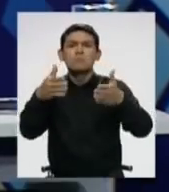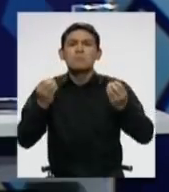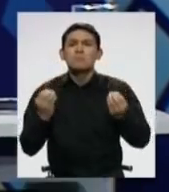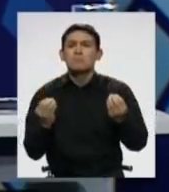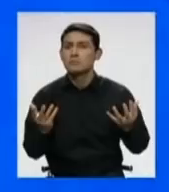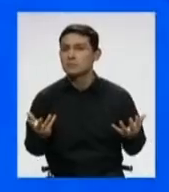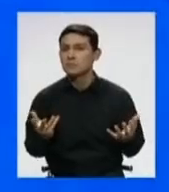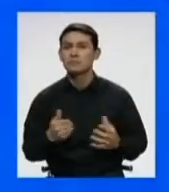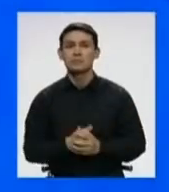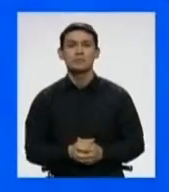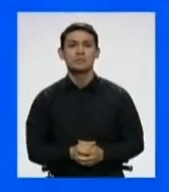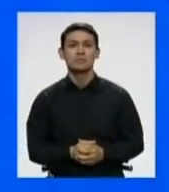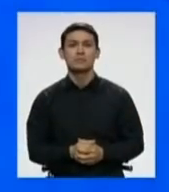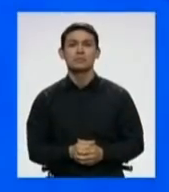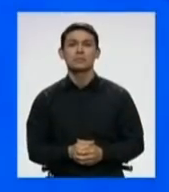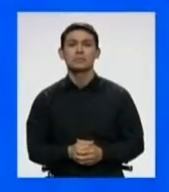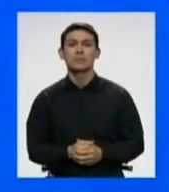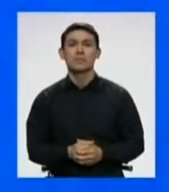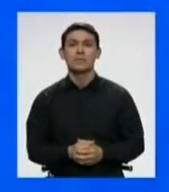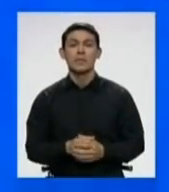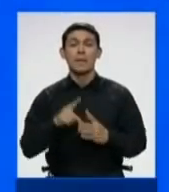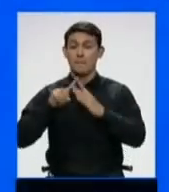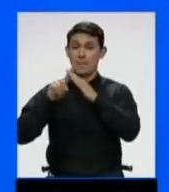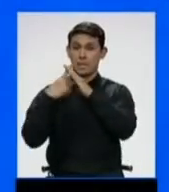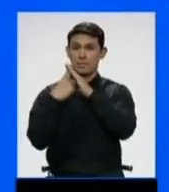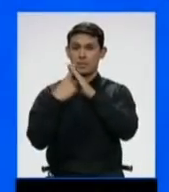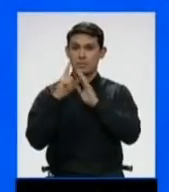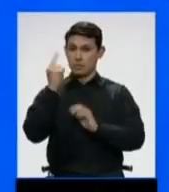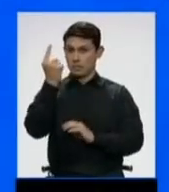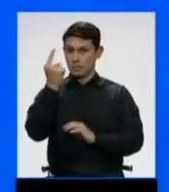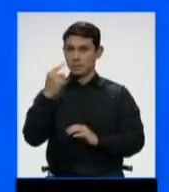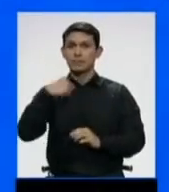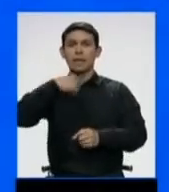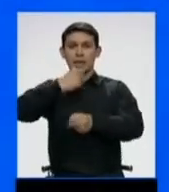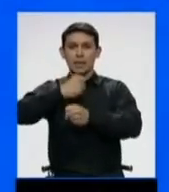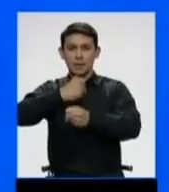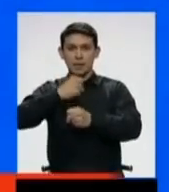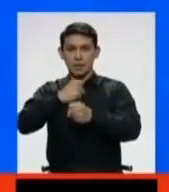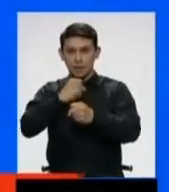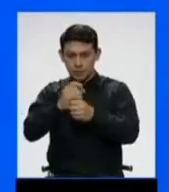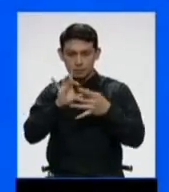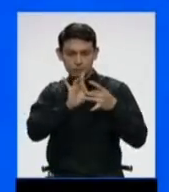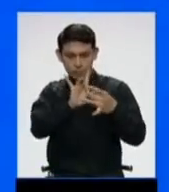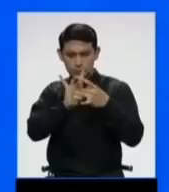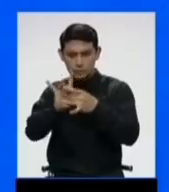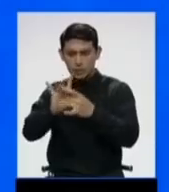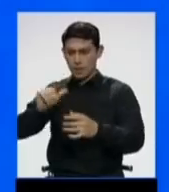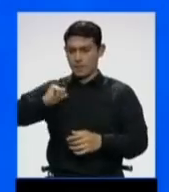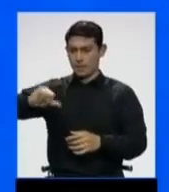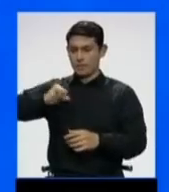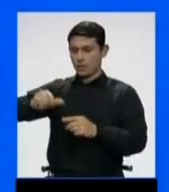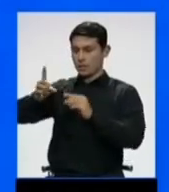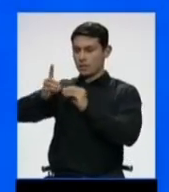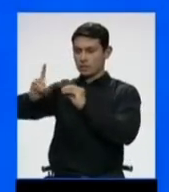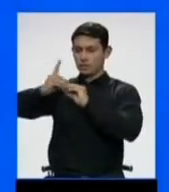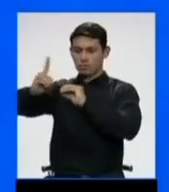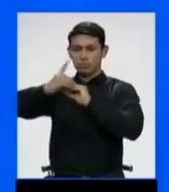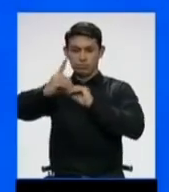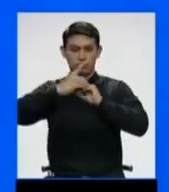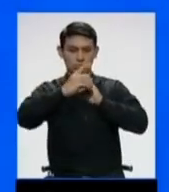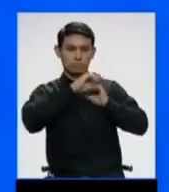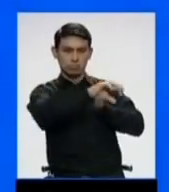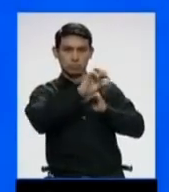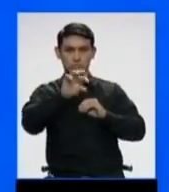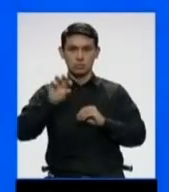tema? En principio tenemos que trabajar de manera articulada con los municipios distritales. Hoy en